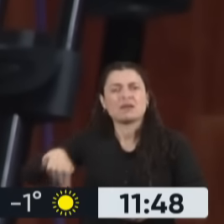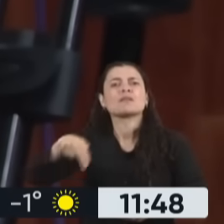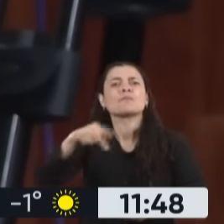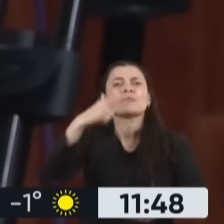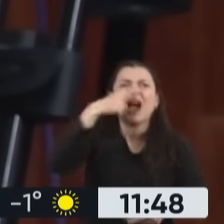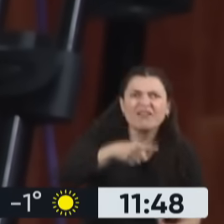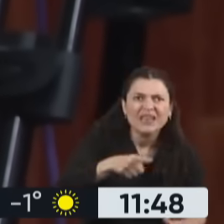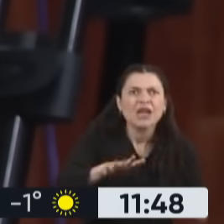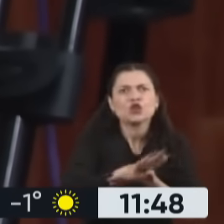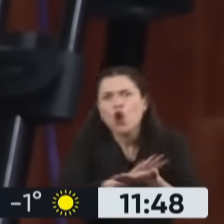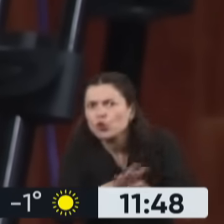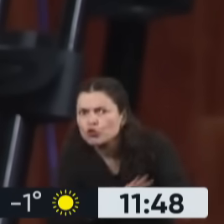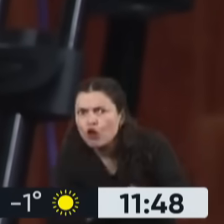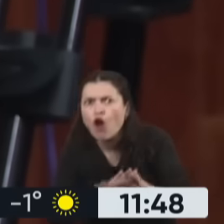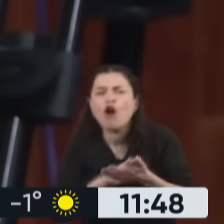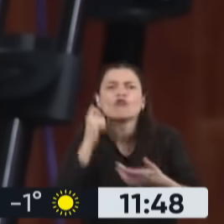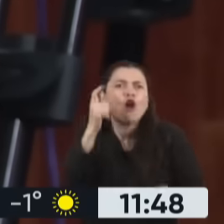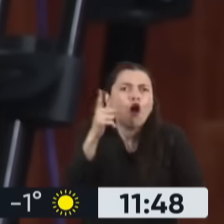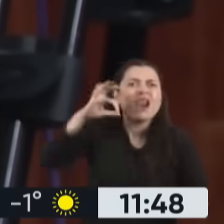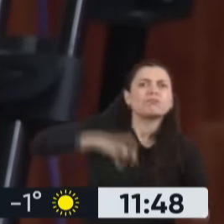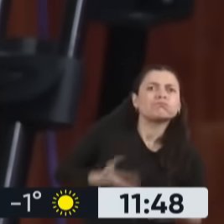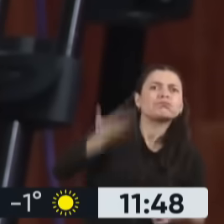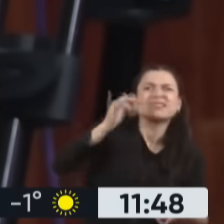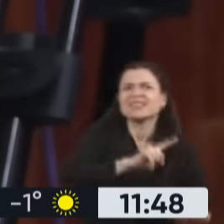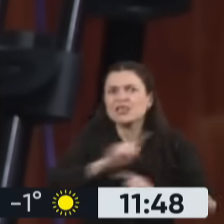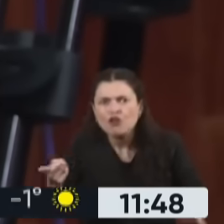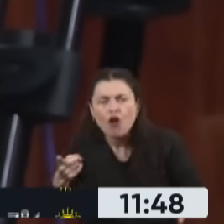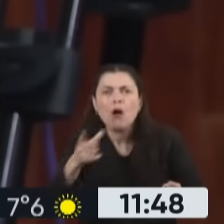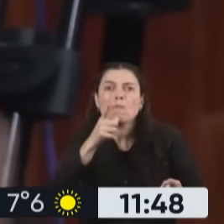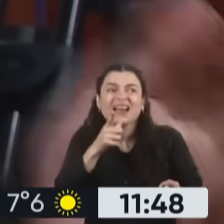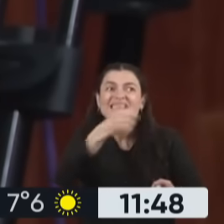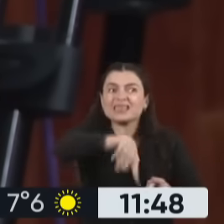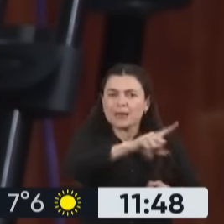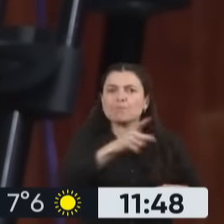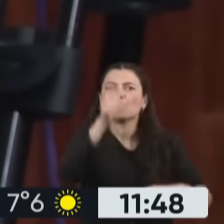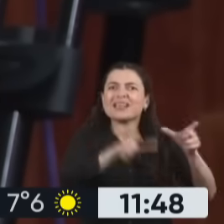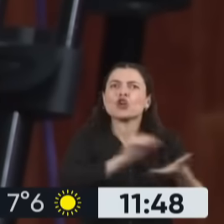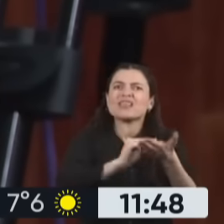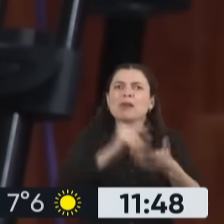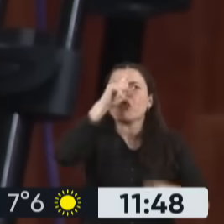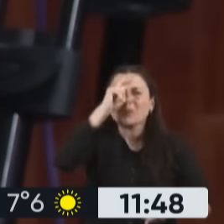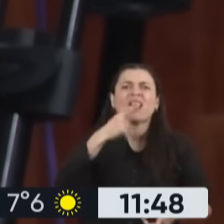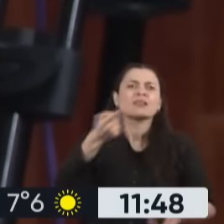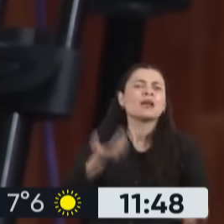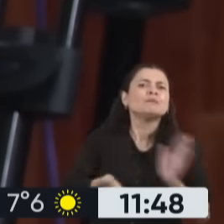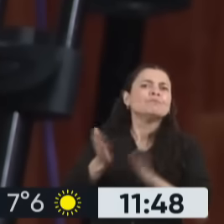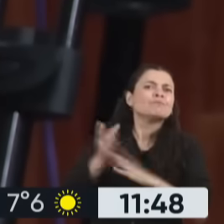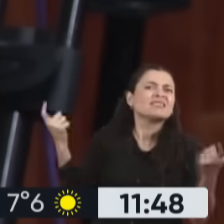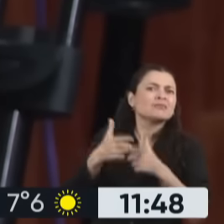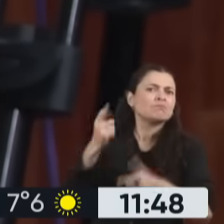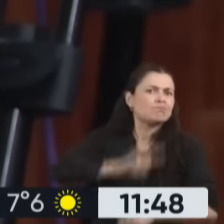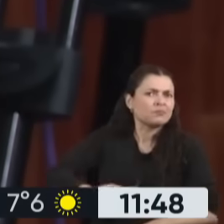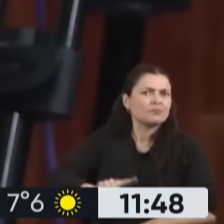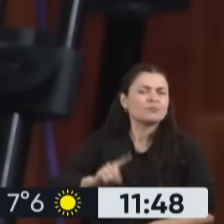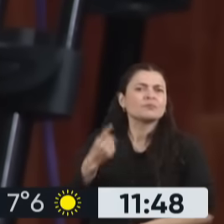sentar finalmente a hablar. Denuncian que hay cero diálogo, que finalmente no hay ninguna persona del gobierno que se sienta a hablar con los